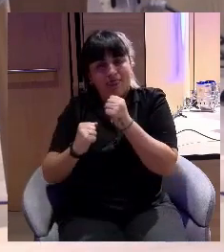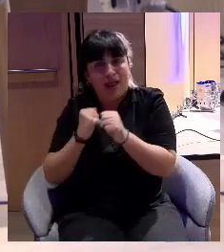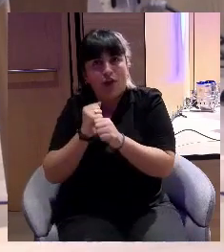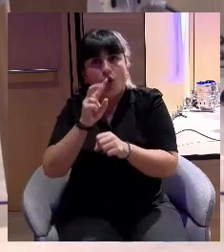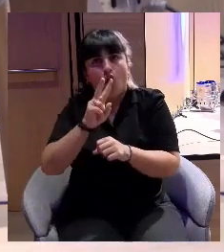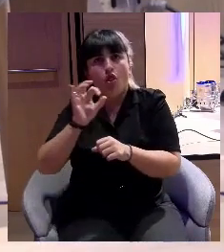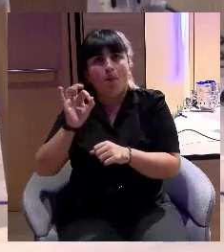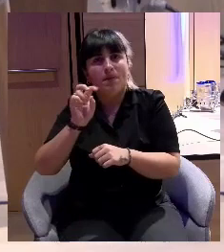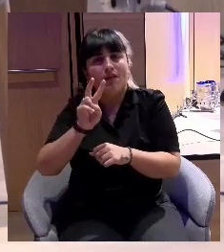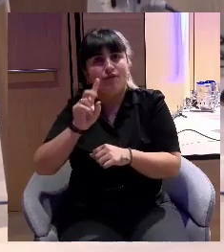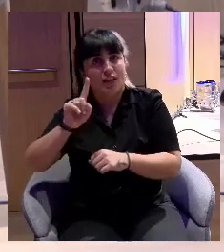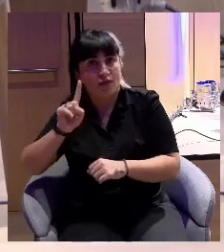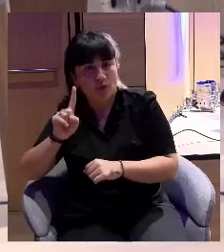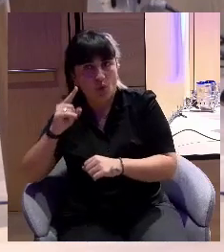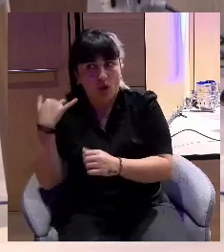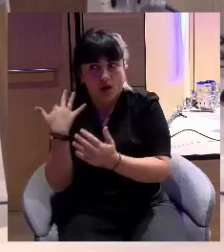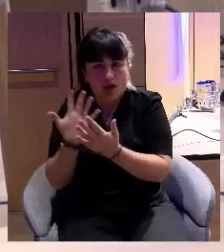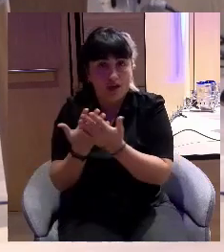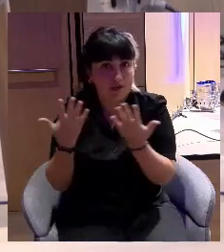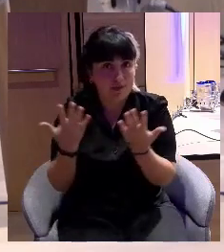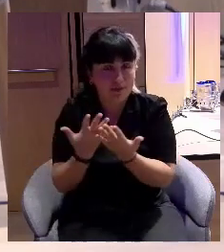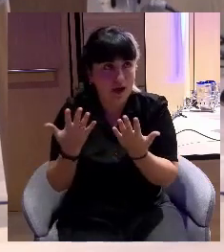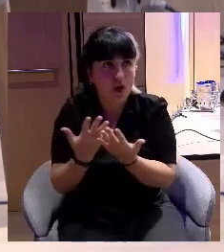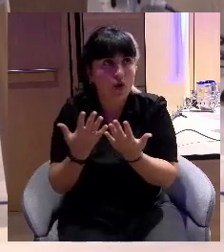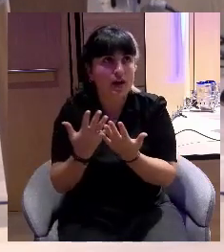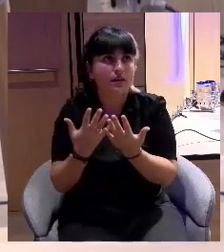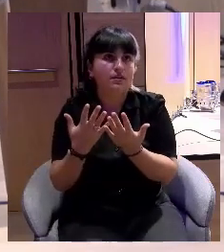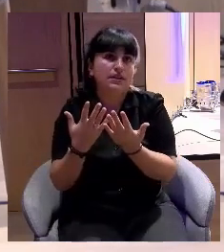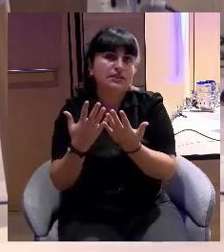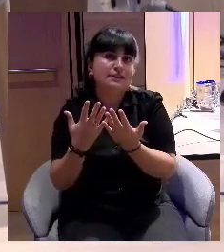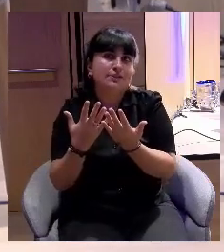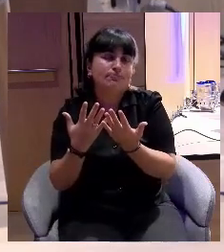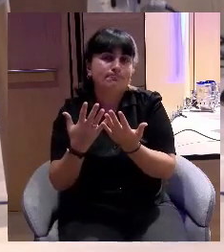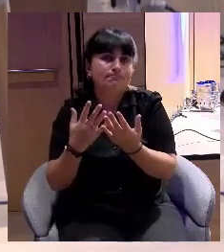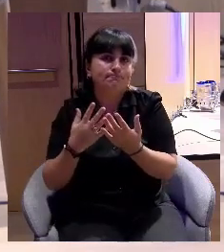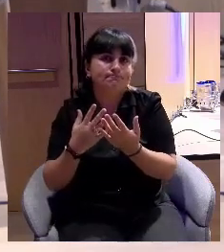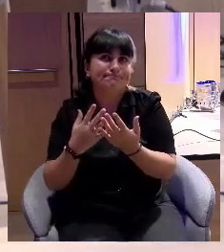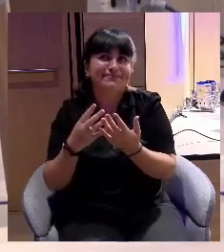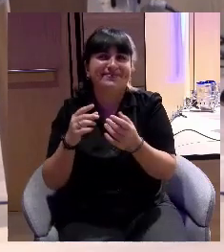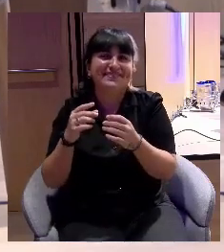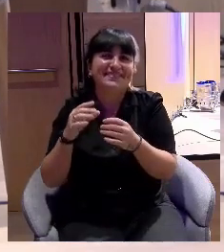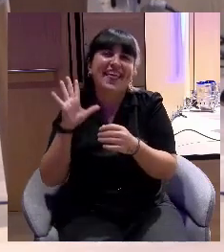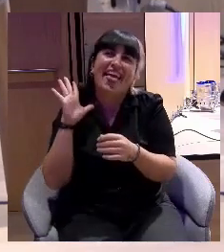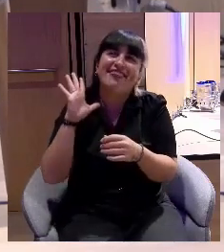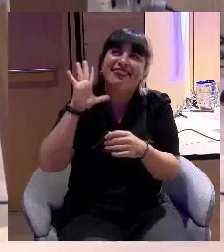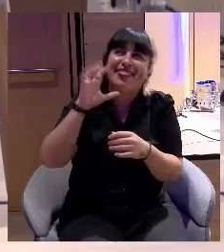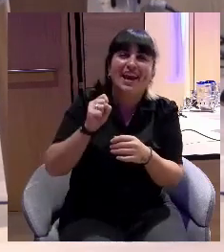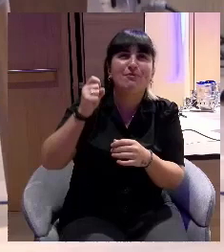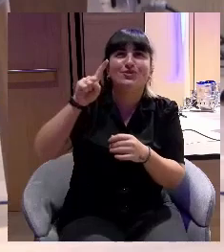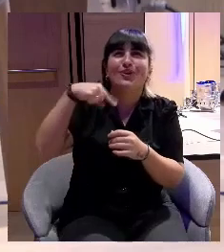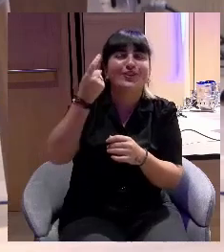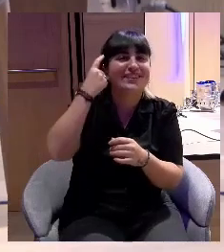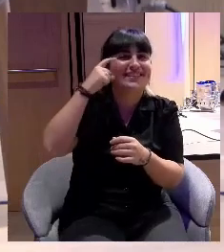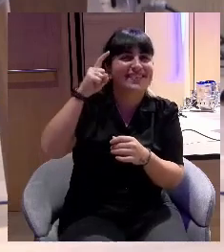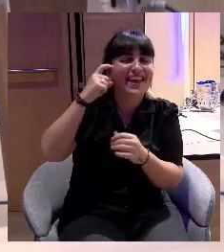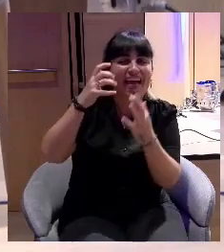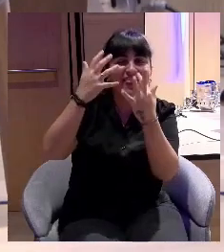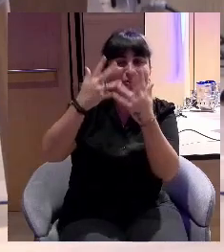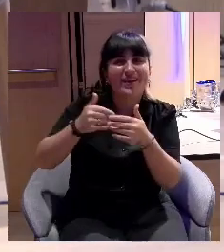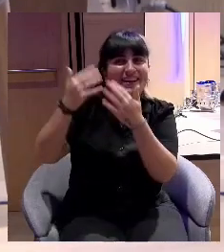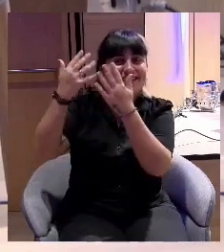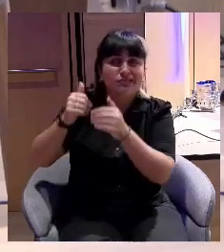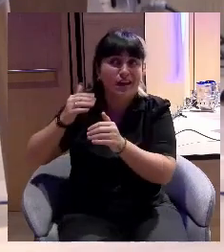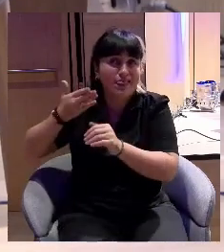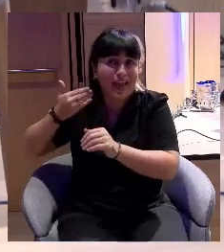referencias, otras investigaciones, porque claramente no inventamos la pólvora y nos copiamos de de otras organizaciones que lo habían hecho